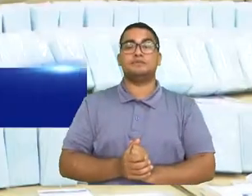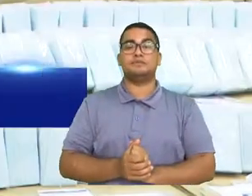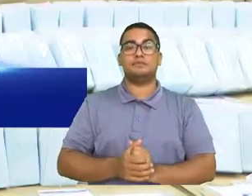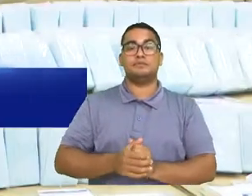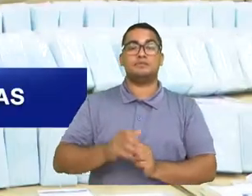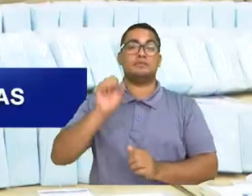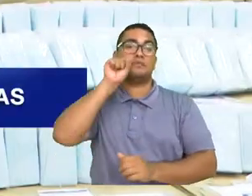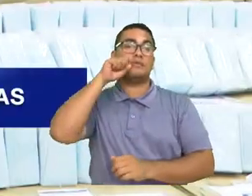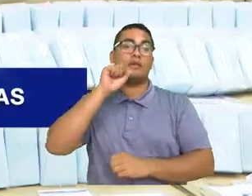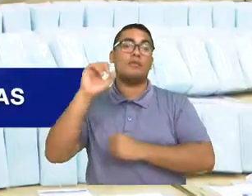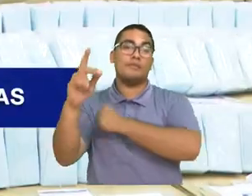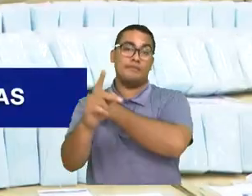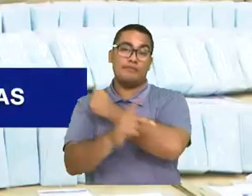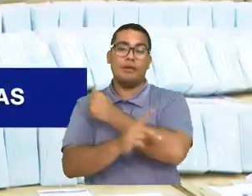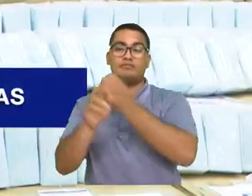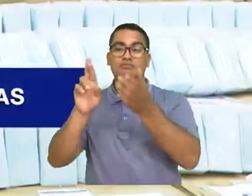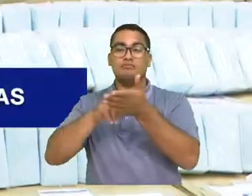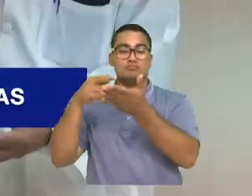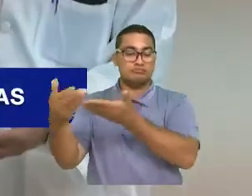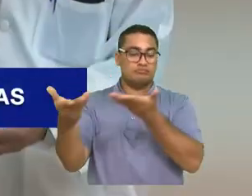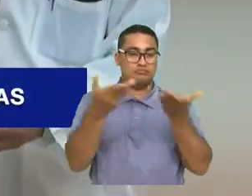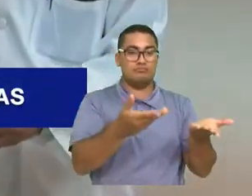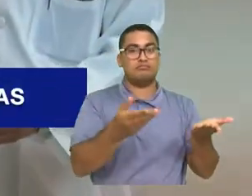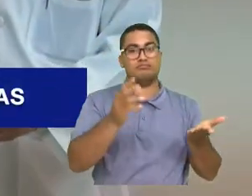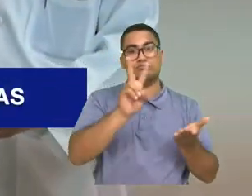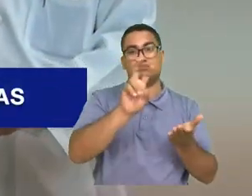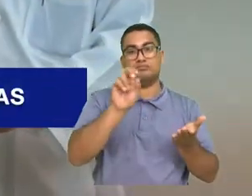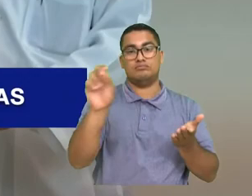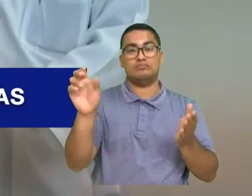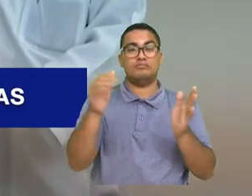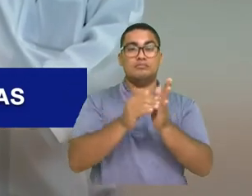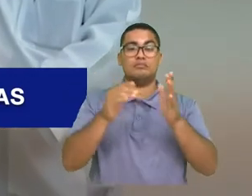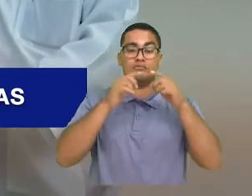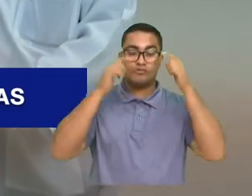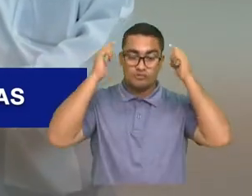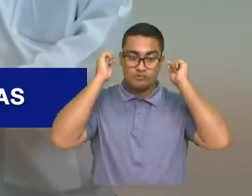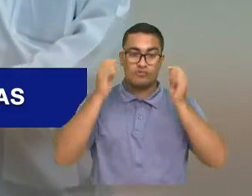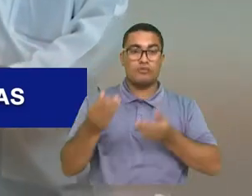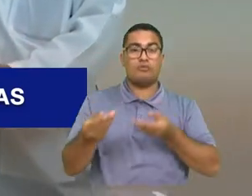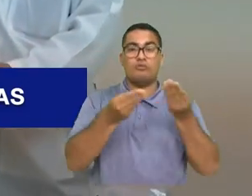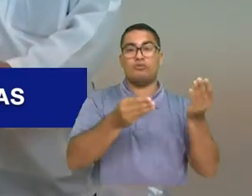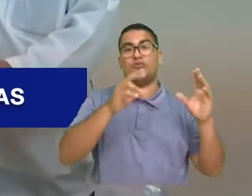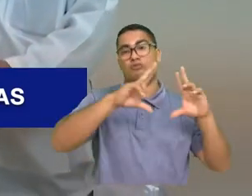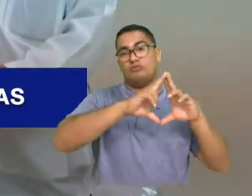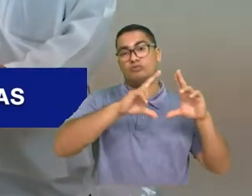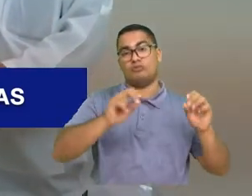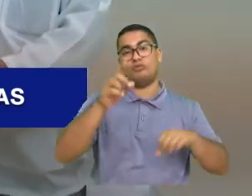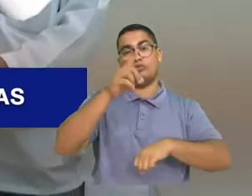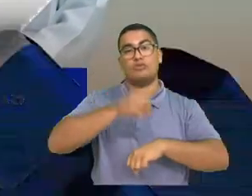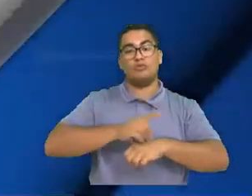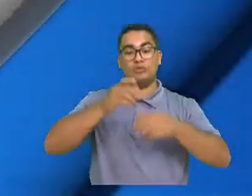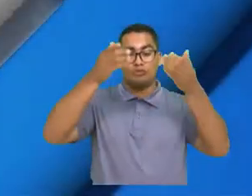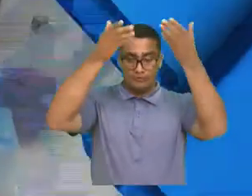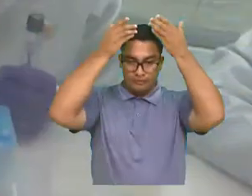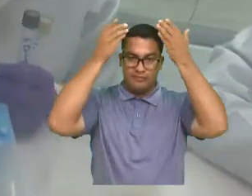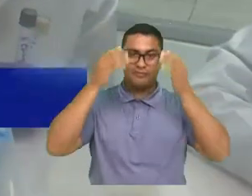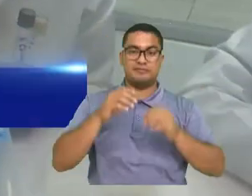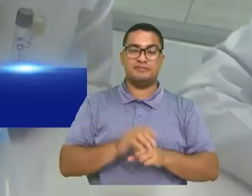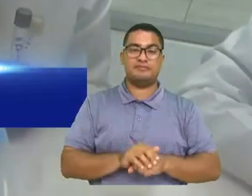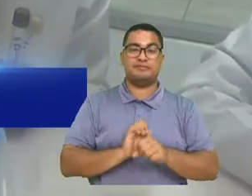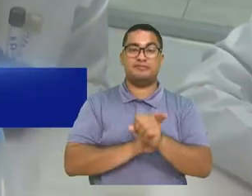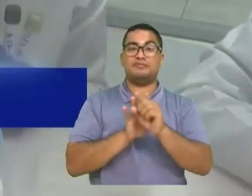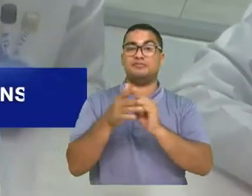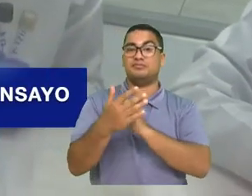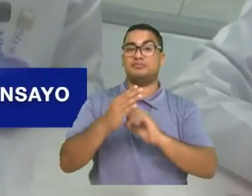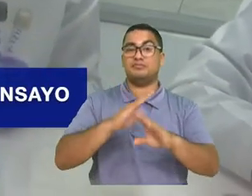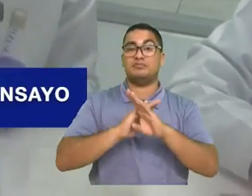Taiwán dona más de 200.000 mascarillas para reforzar el trabajo de los médicos y enfermeras ante la pandemia. 3 vacunas